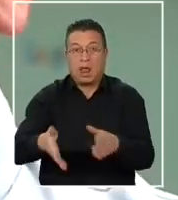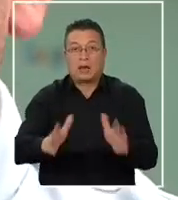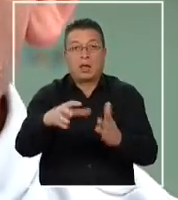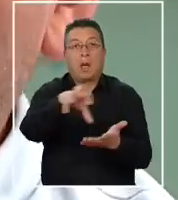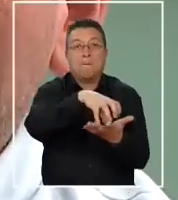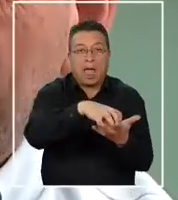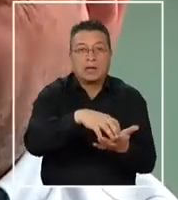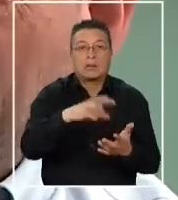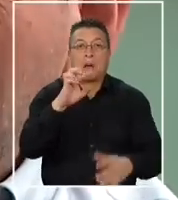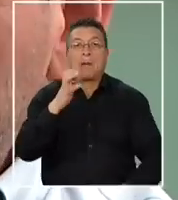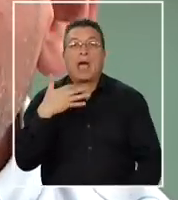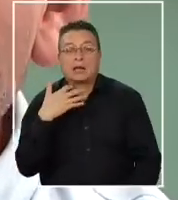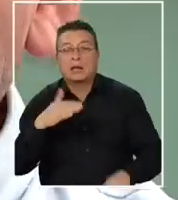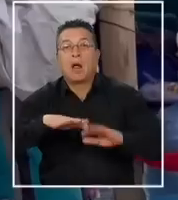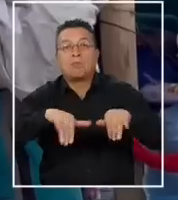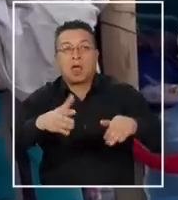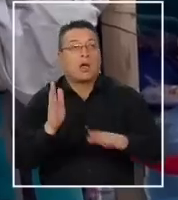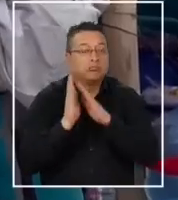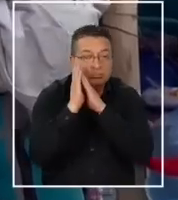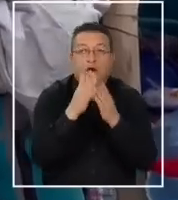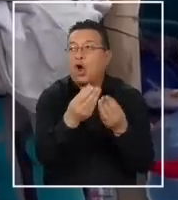las plazas, en los parques, en la playa.